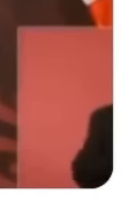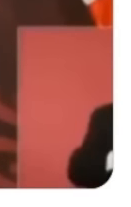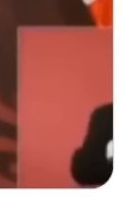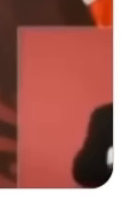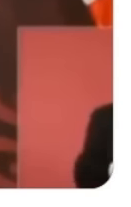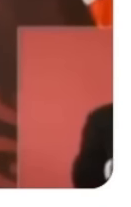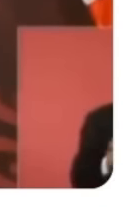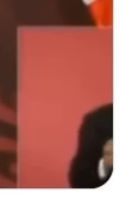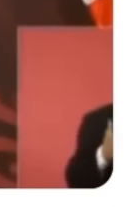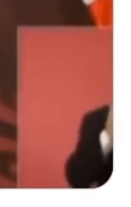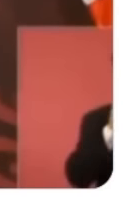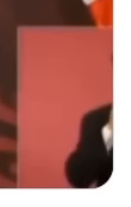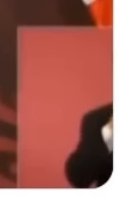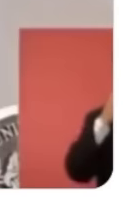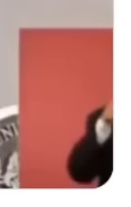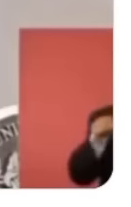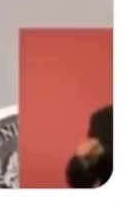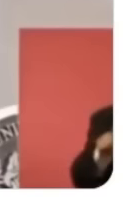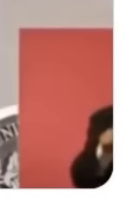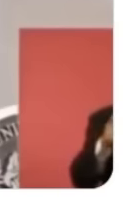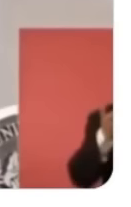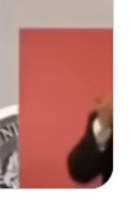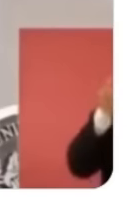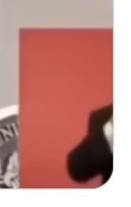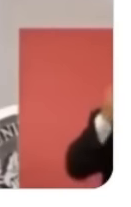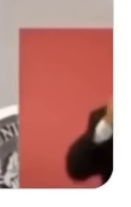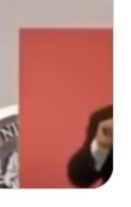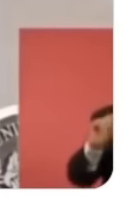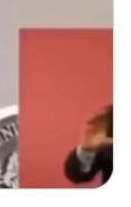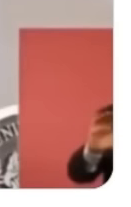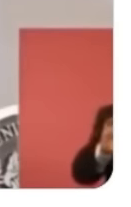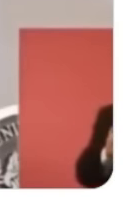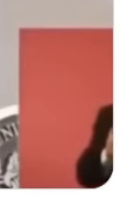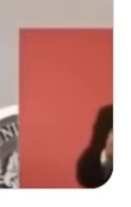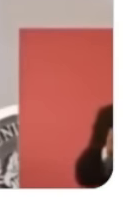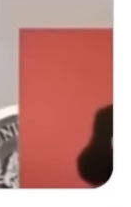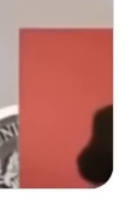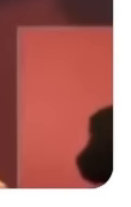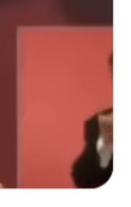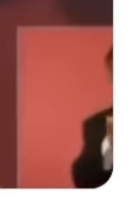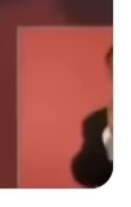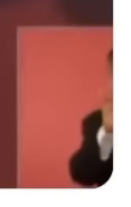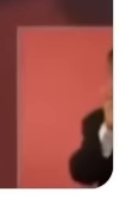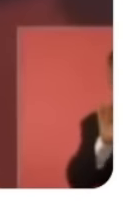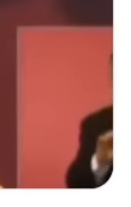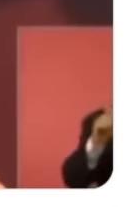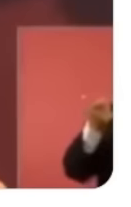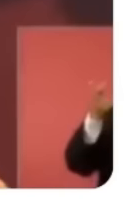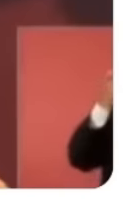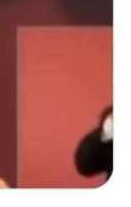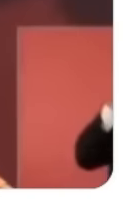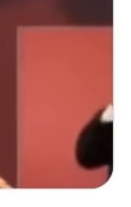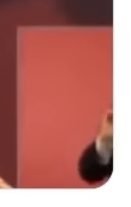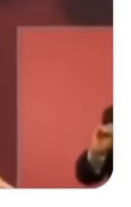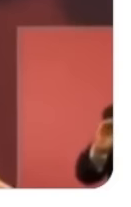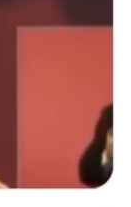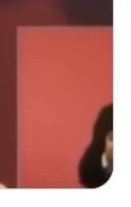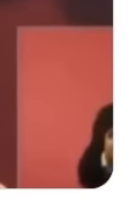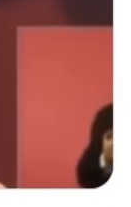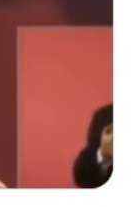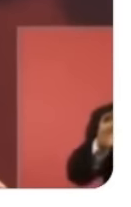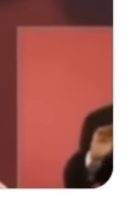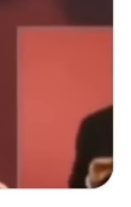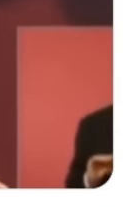que garantice el 100% del salario del trabajador para todas aquellas y aquellos